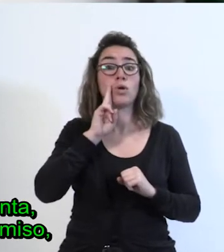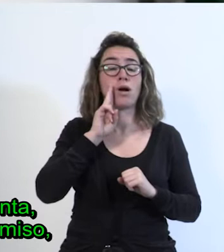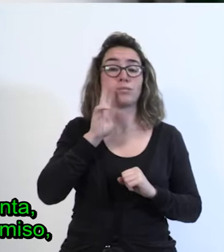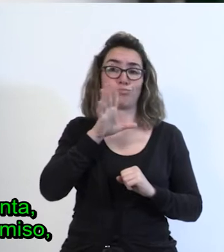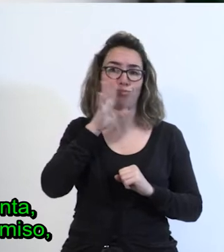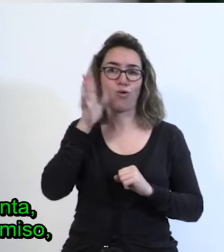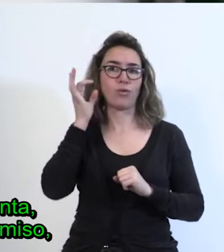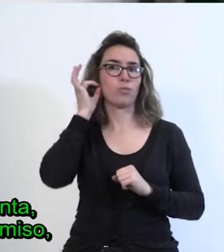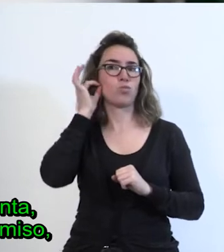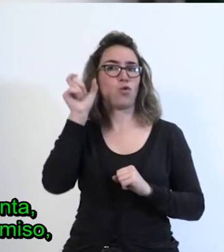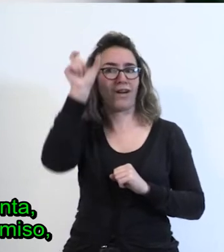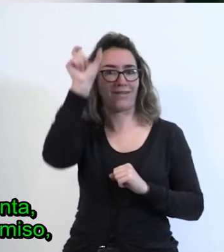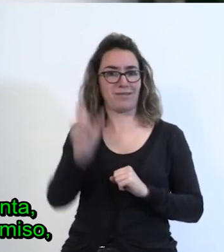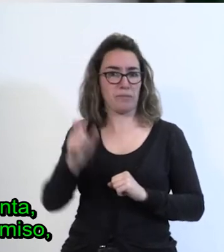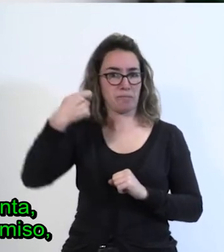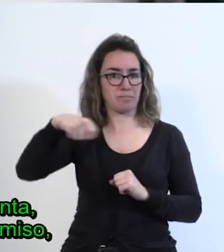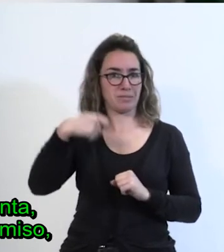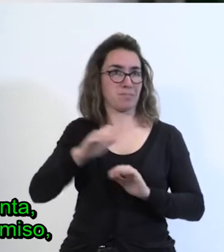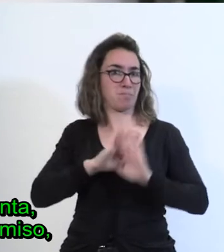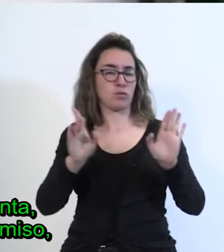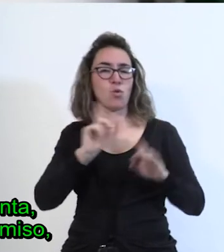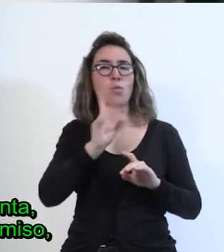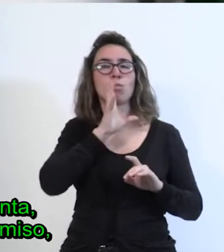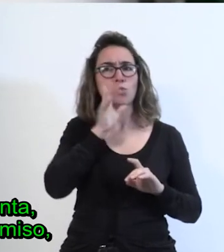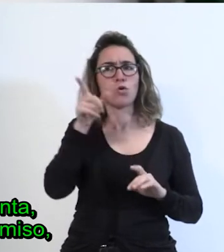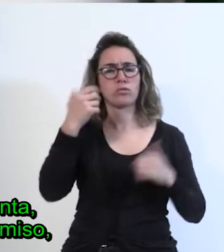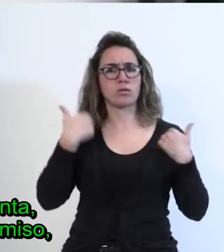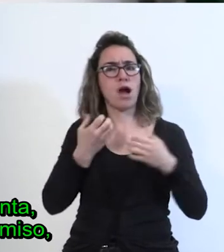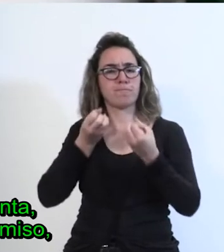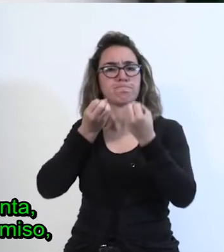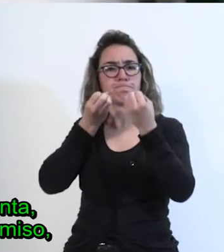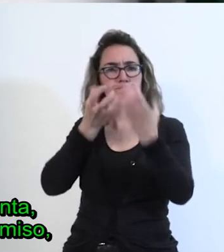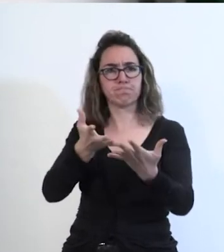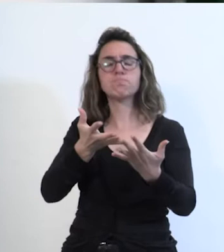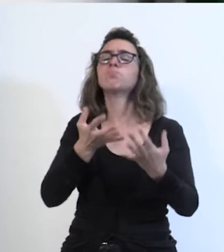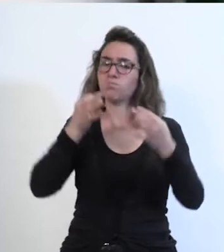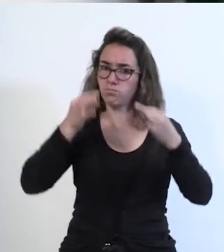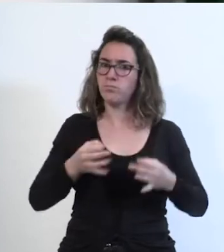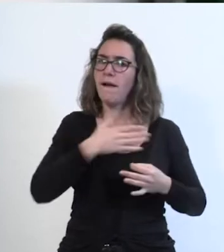sea mujer la presidenta, sino porque ha expresado un compromiso